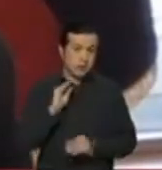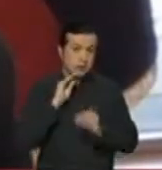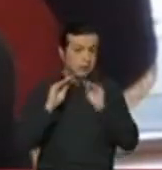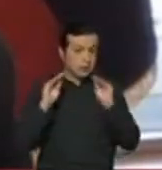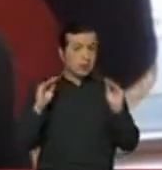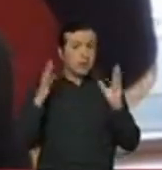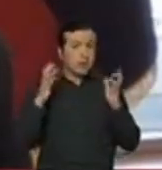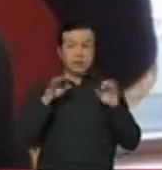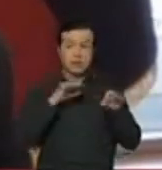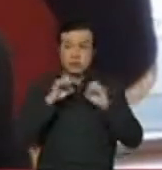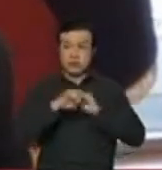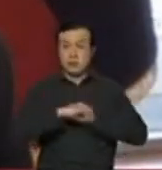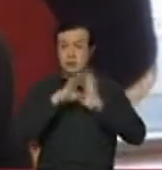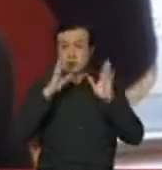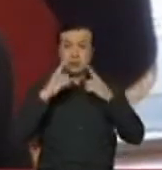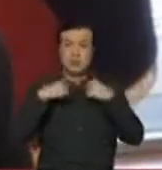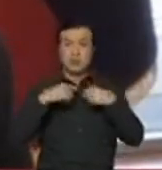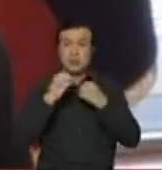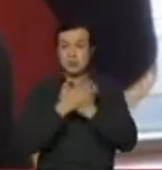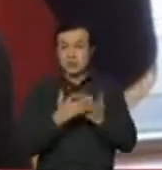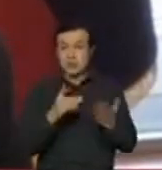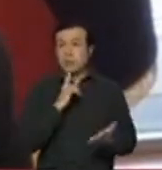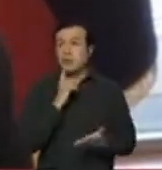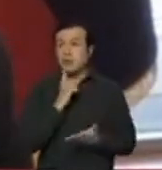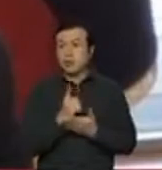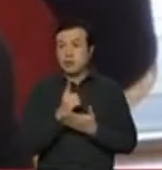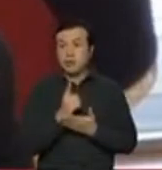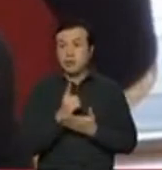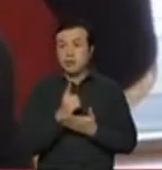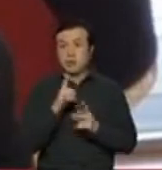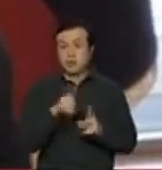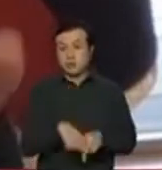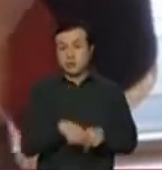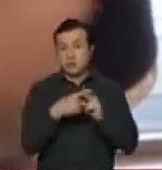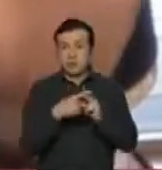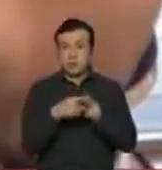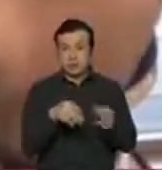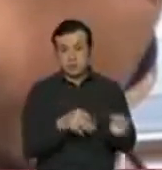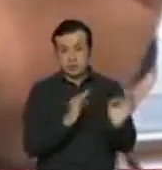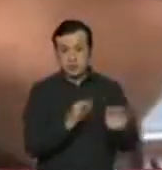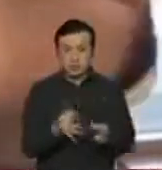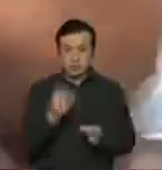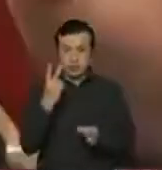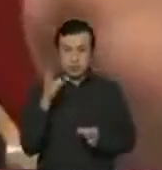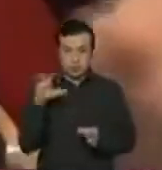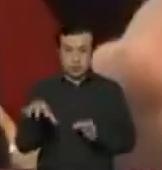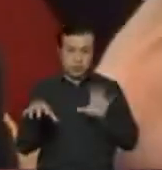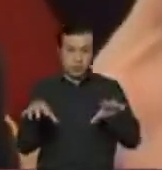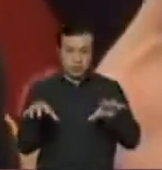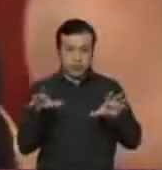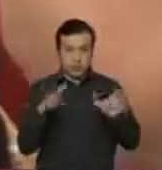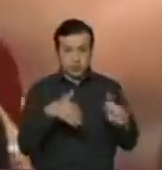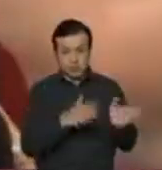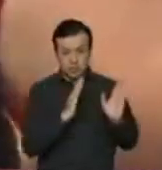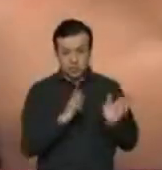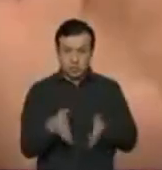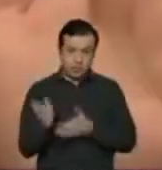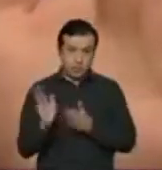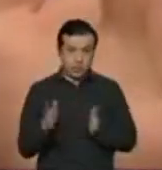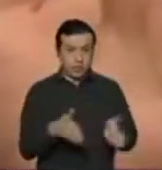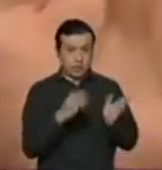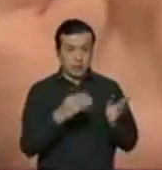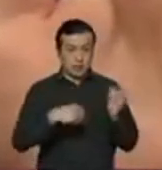yo quisiera mencionar algo. Por favor. Por eso me permití al inicio explicarle de estas dos cabezas del BIES, la banca